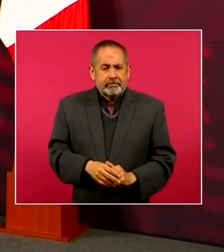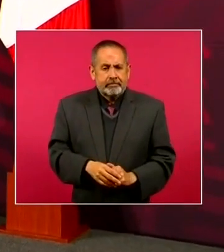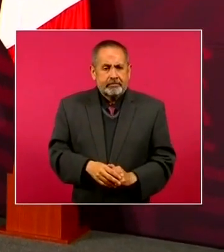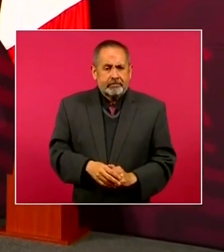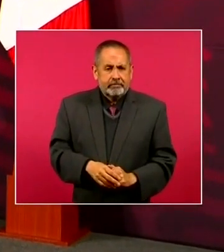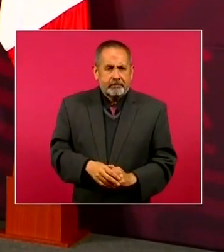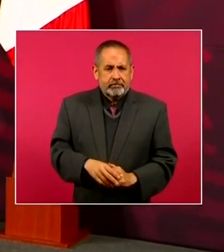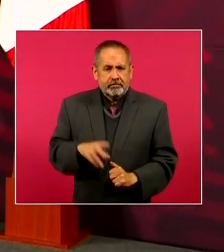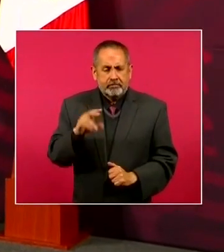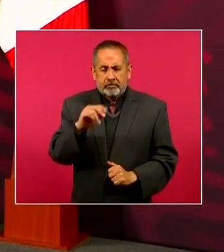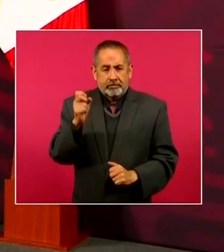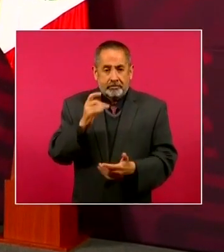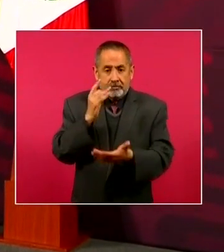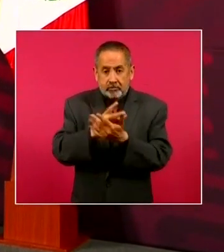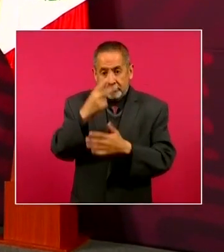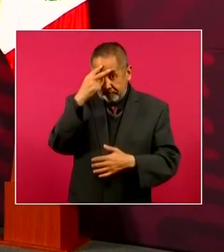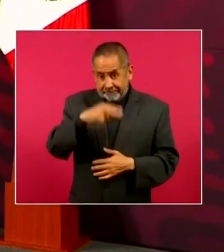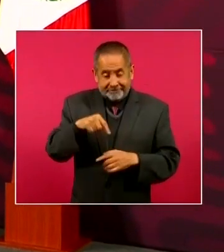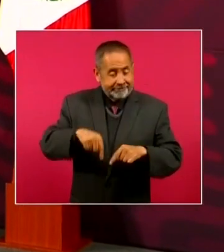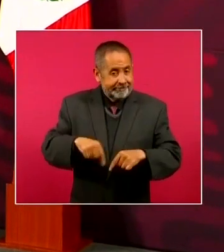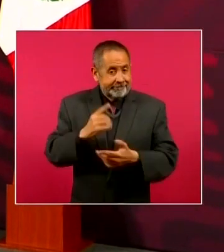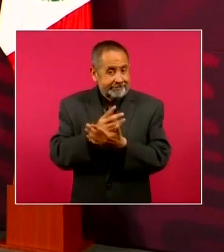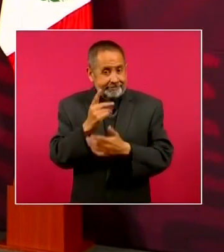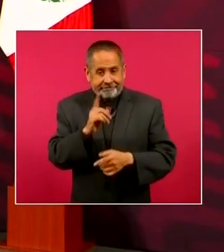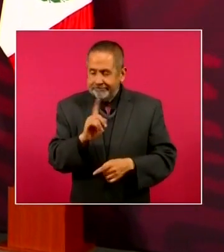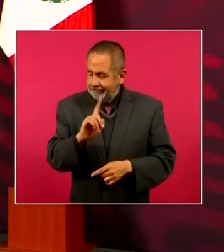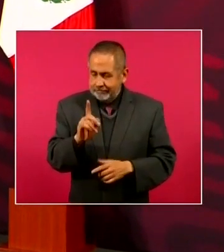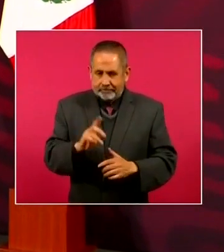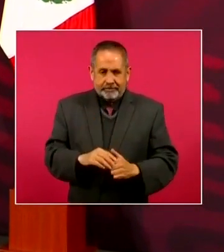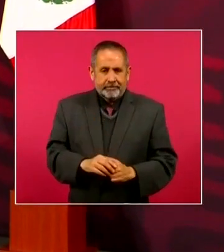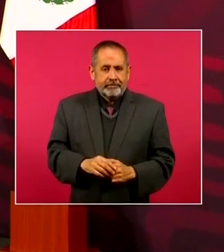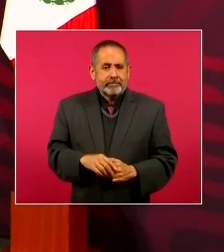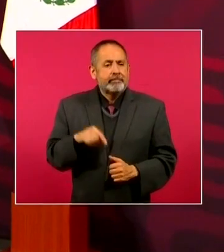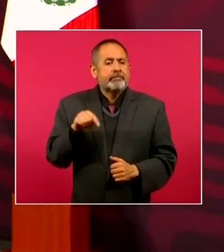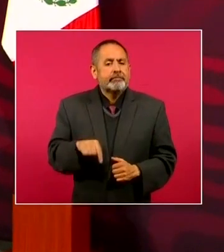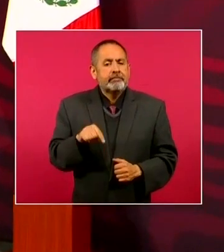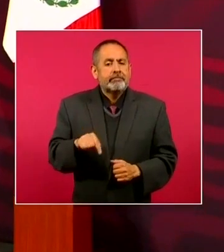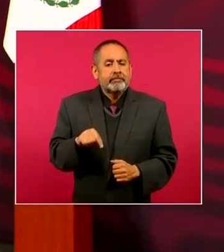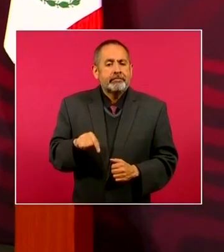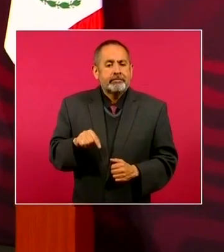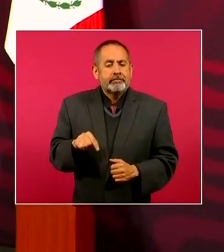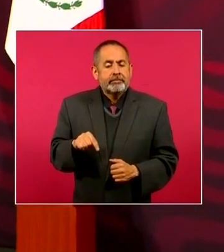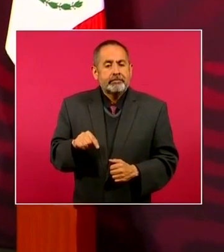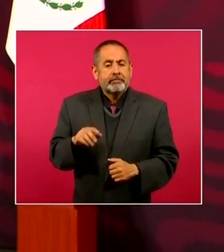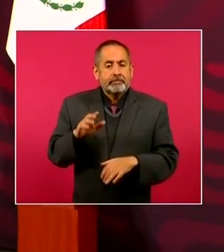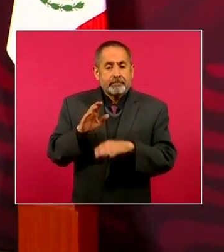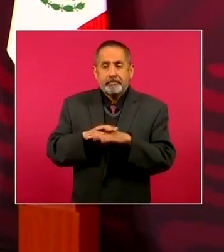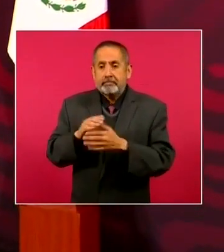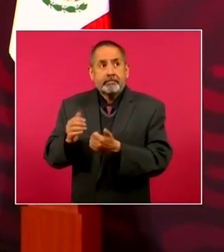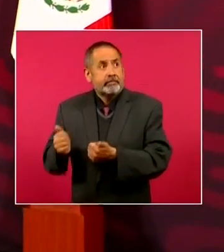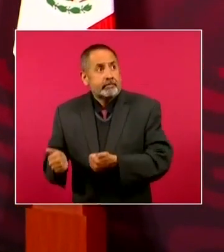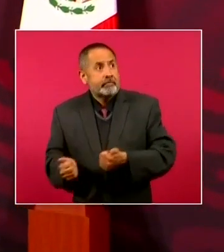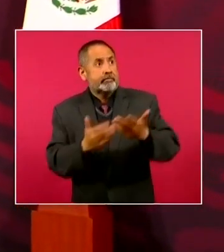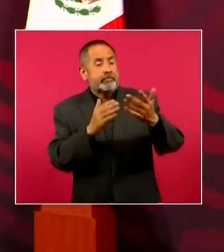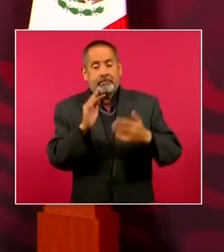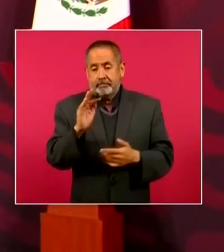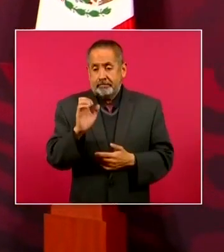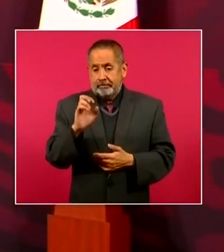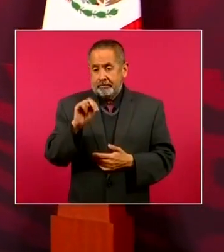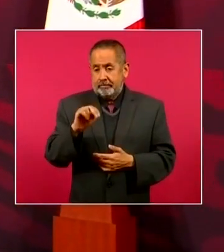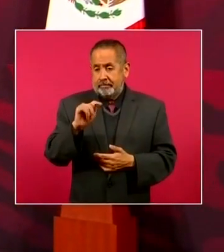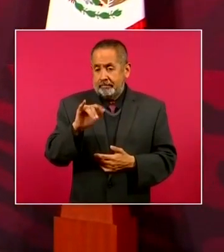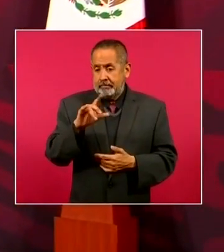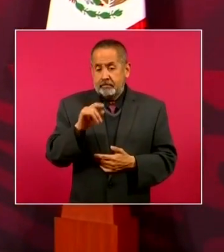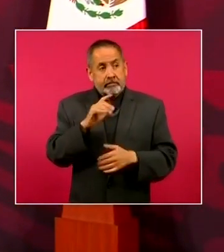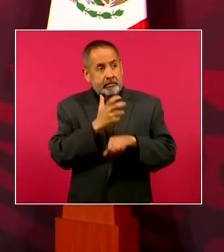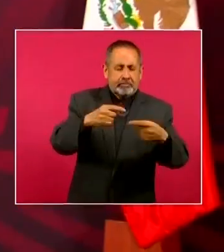es México, repito, el país que más introduce fentanilo